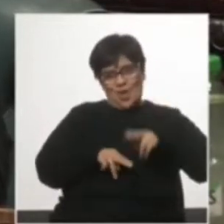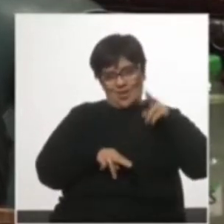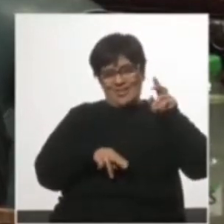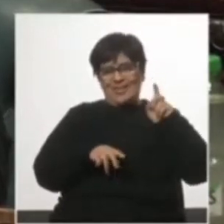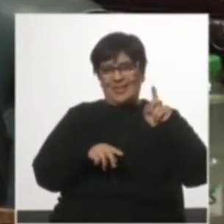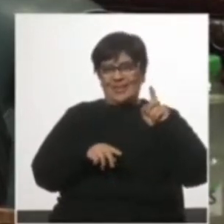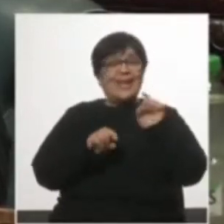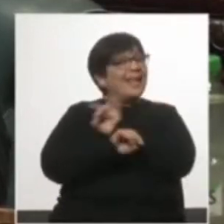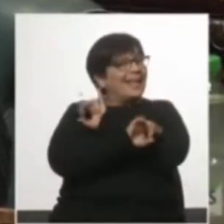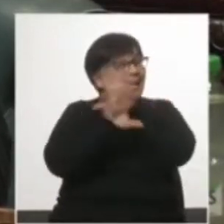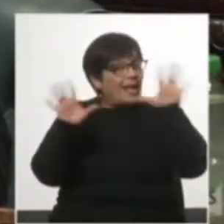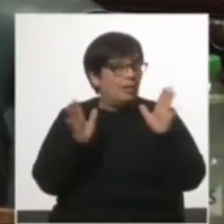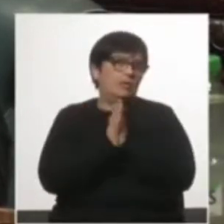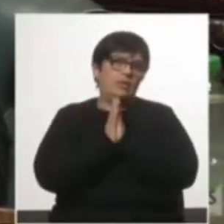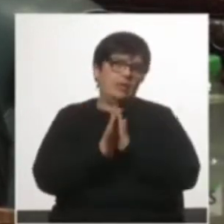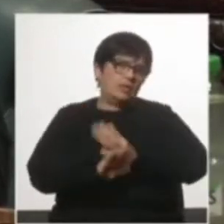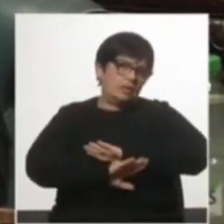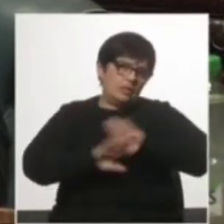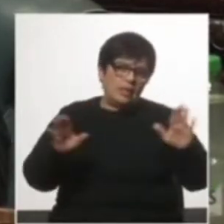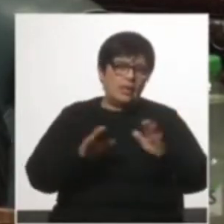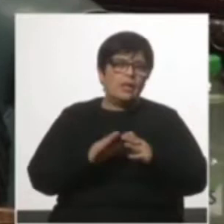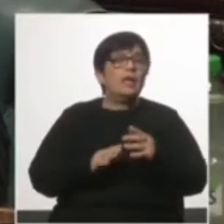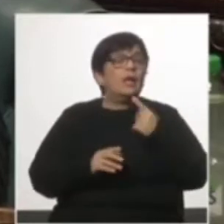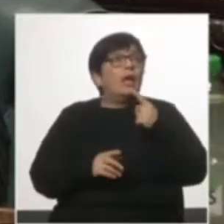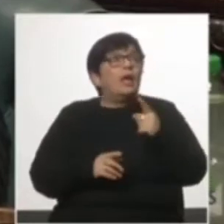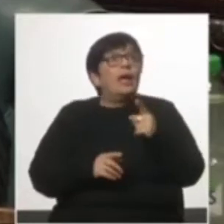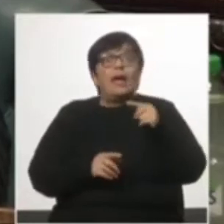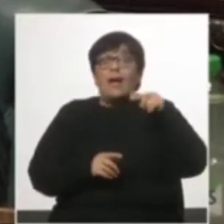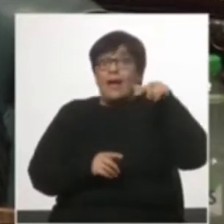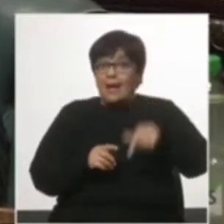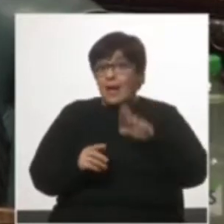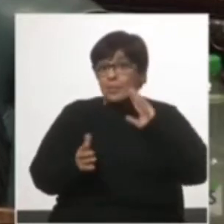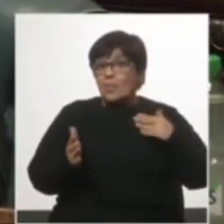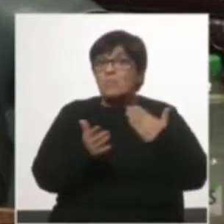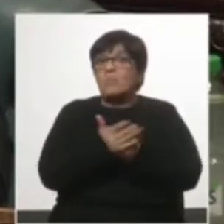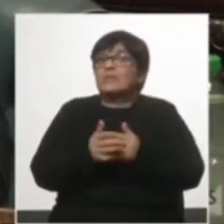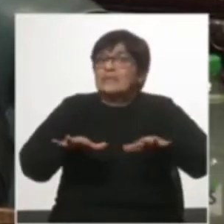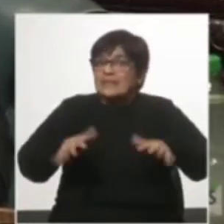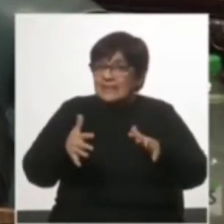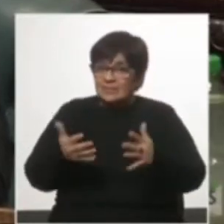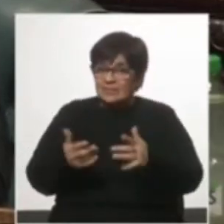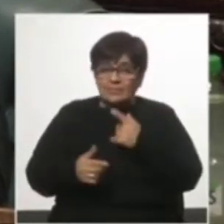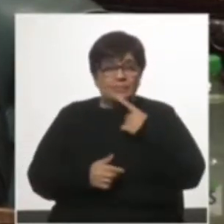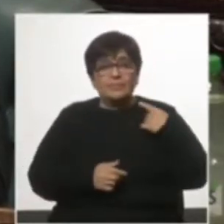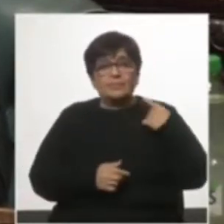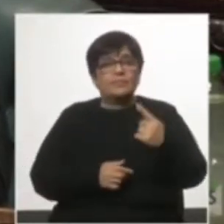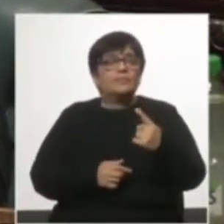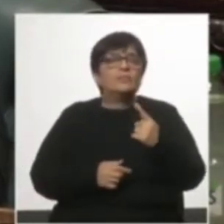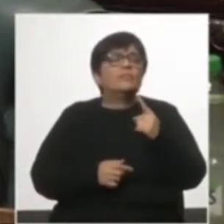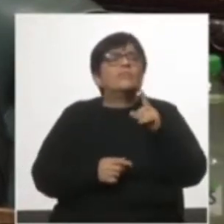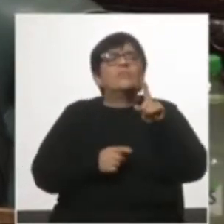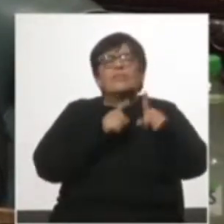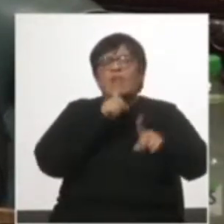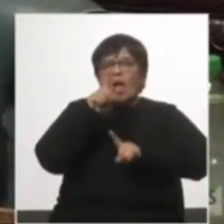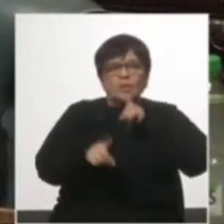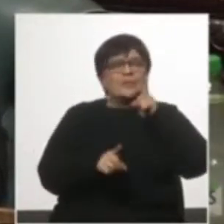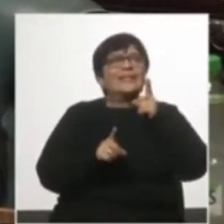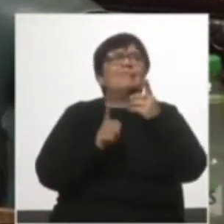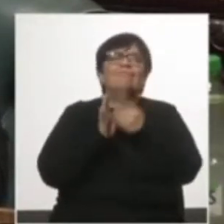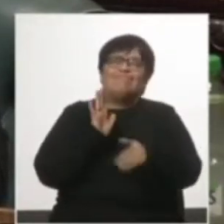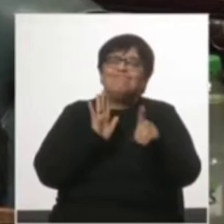espero que no se siga diciendo eso. Acá lo que se plantea es que hay